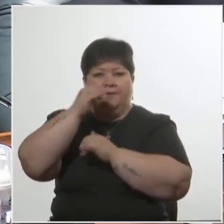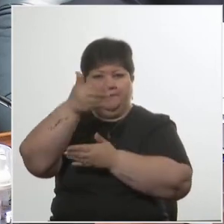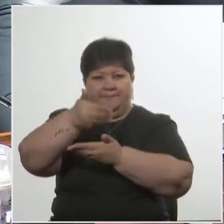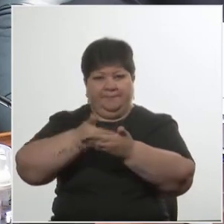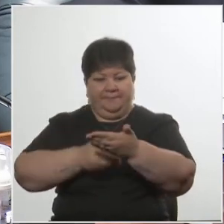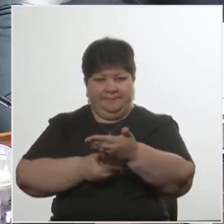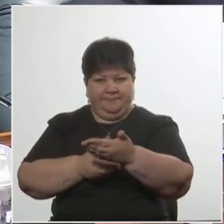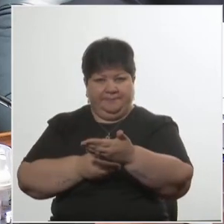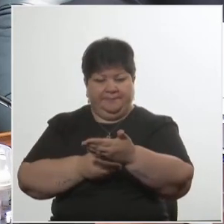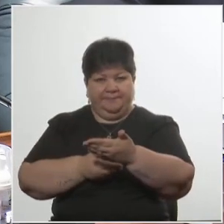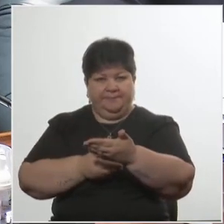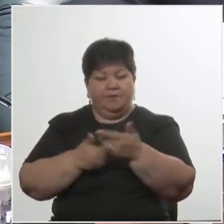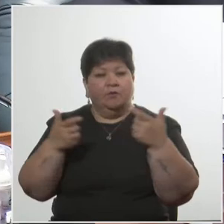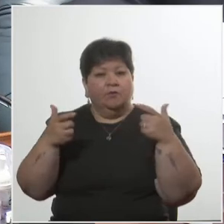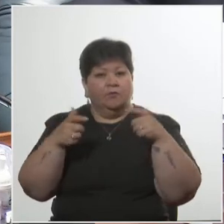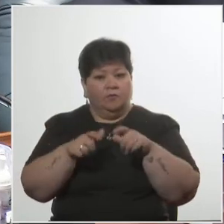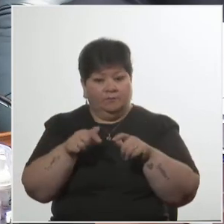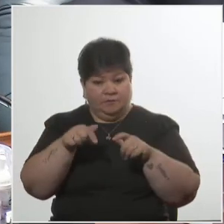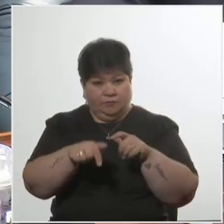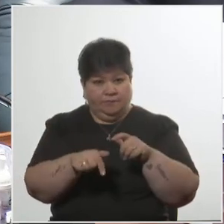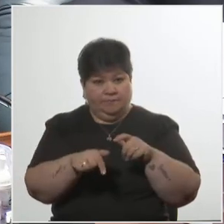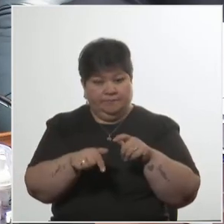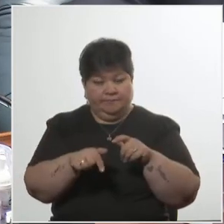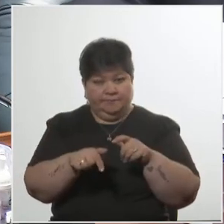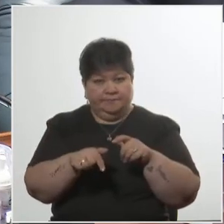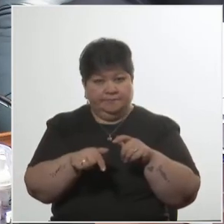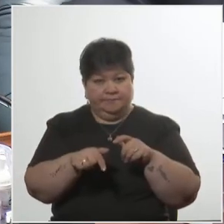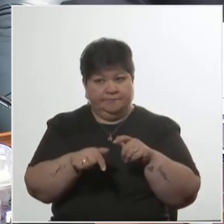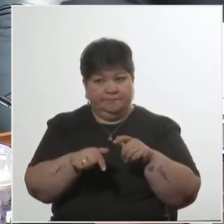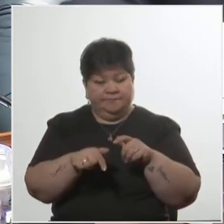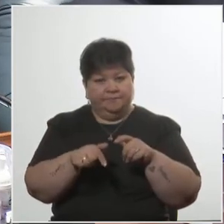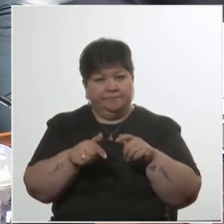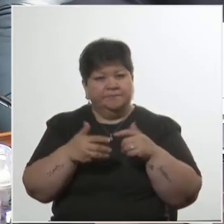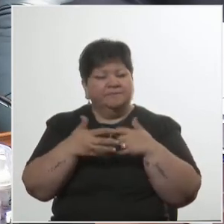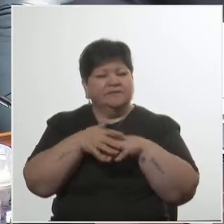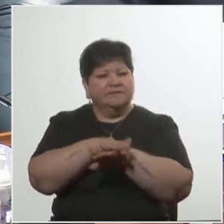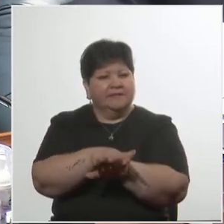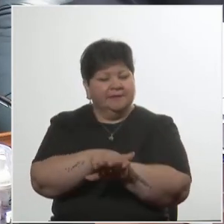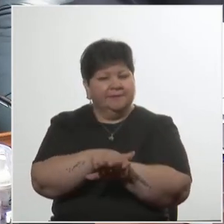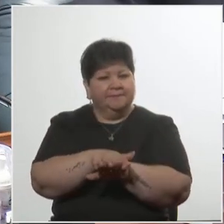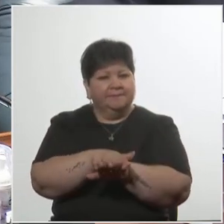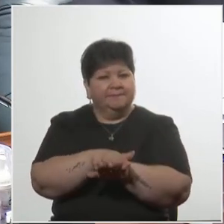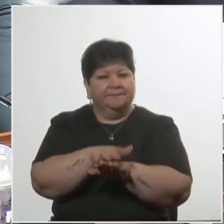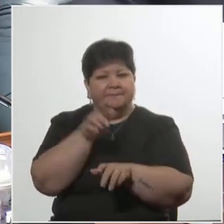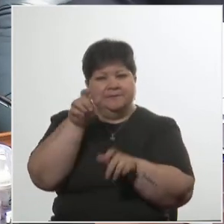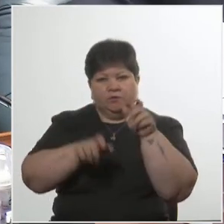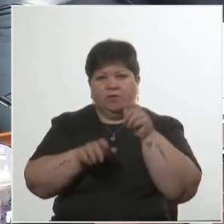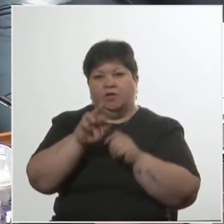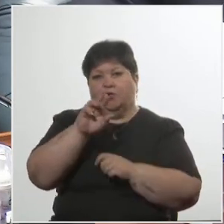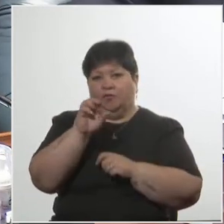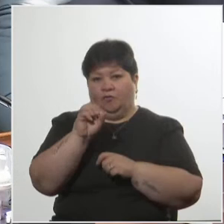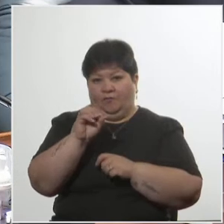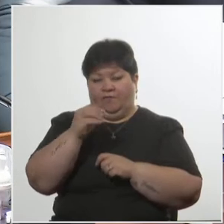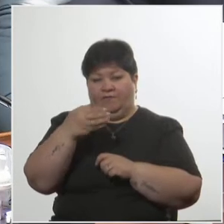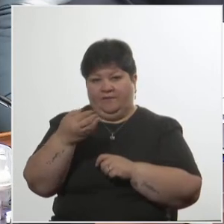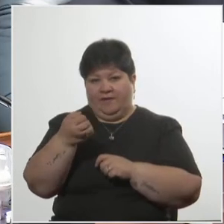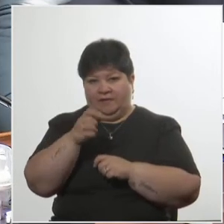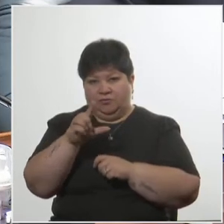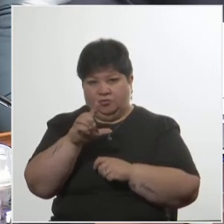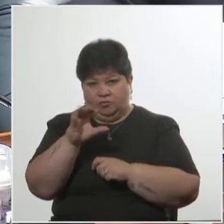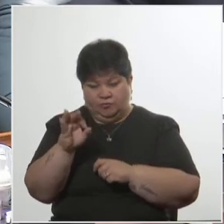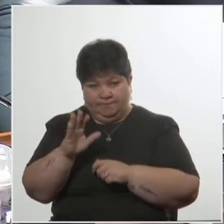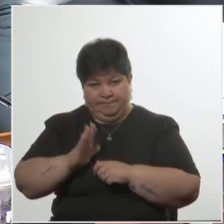y la comisión está integrada por Alvaro Aguayo